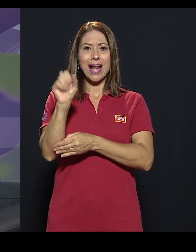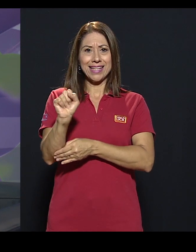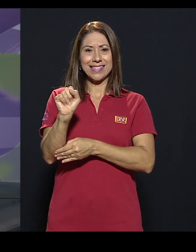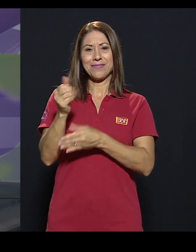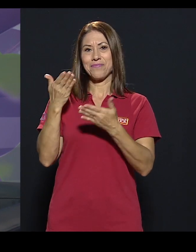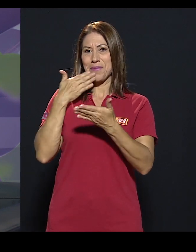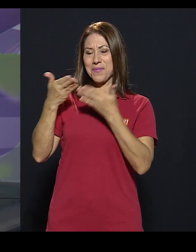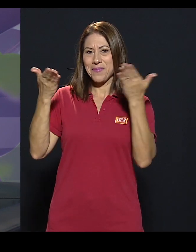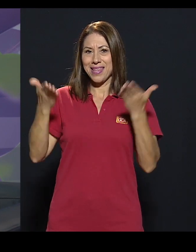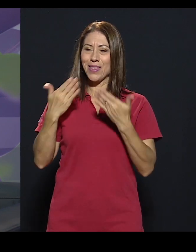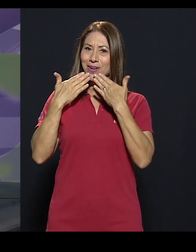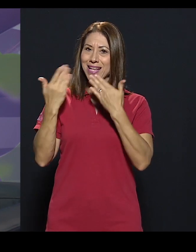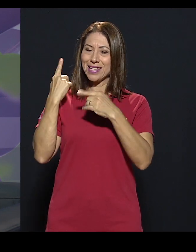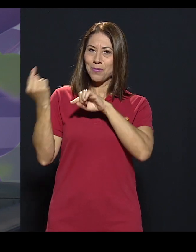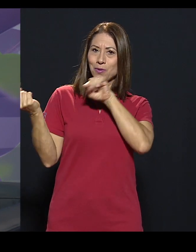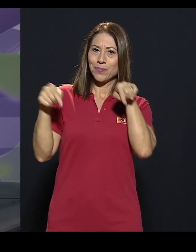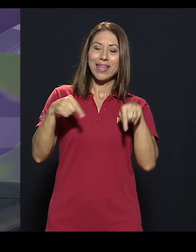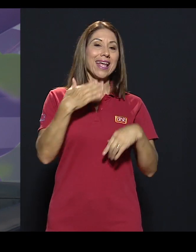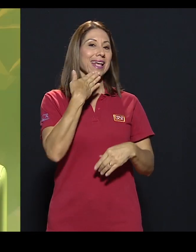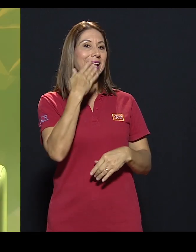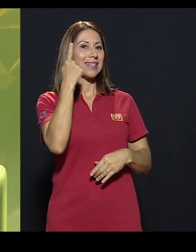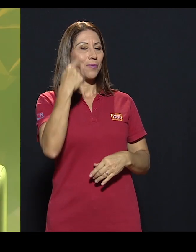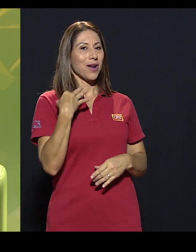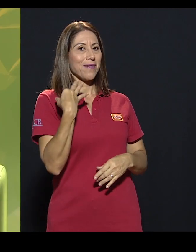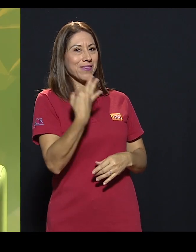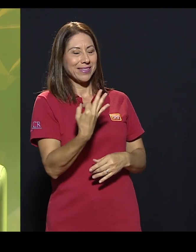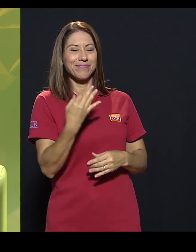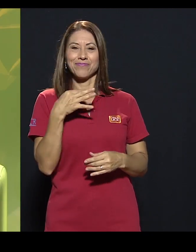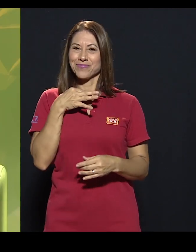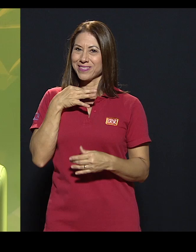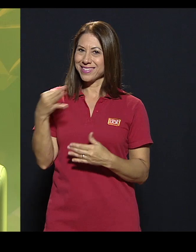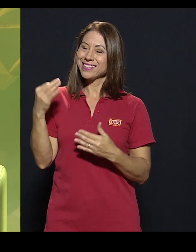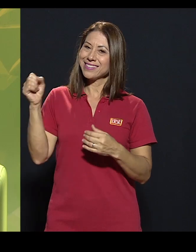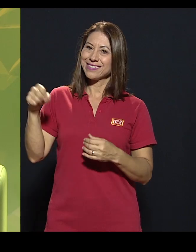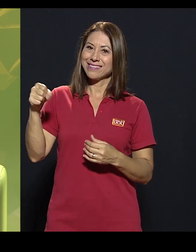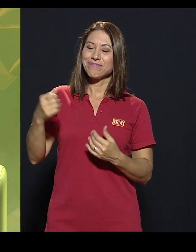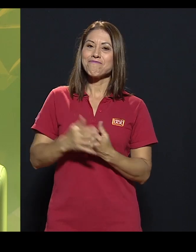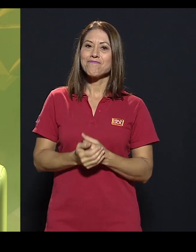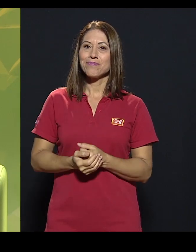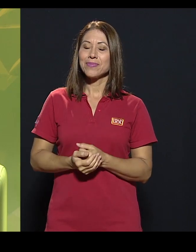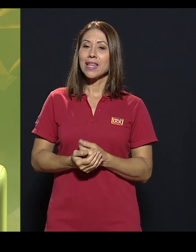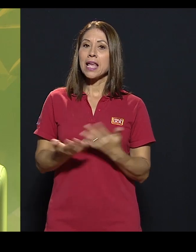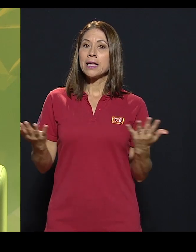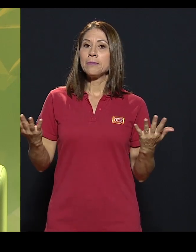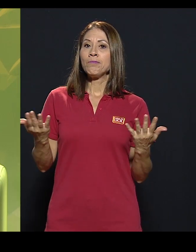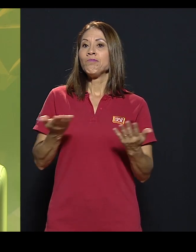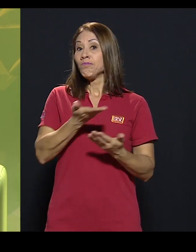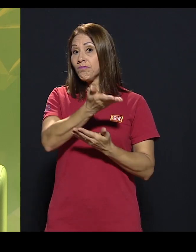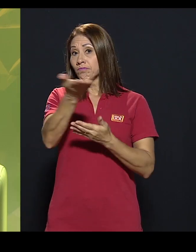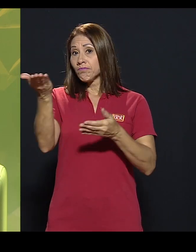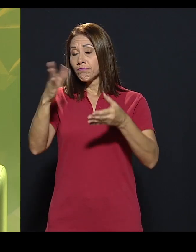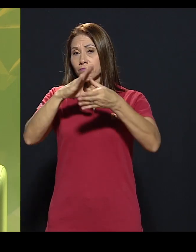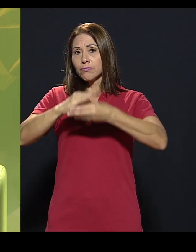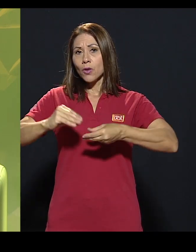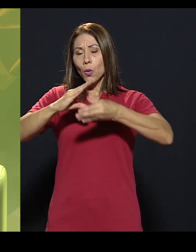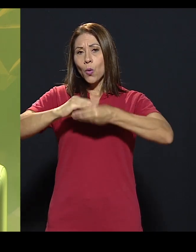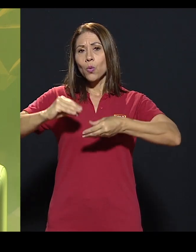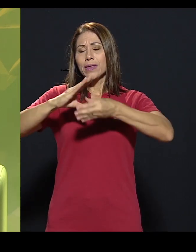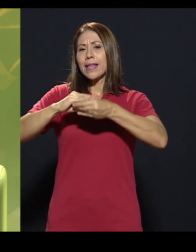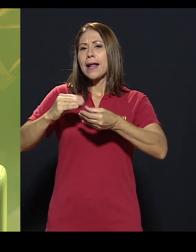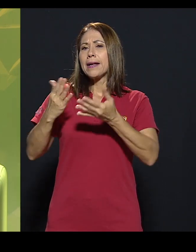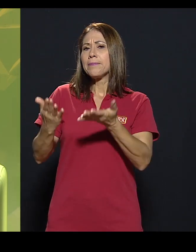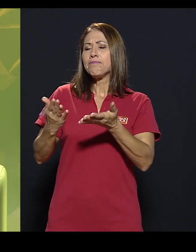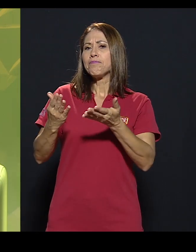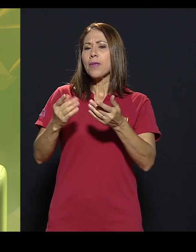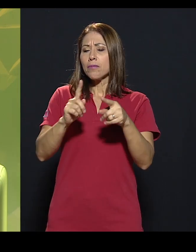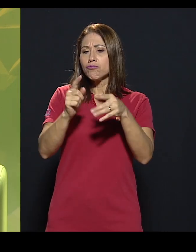acompañarnos. Muchas gracias por la invitación. Con muchísimo gusto, claro. Contarle a la gente, doctor, ¿cuáles son estos